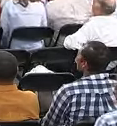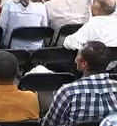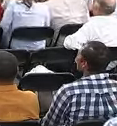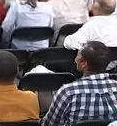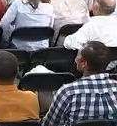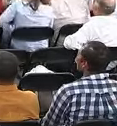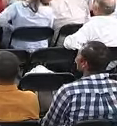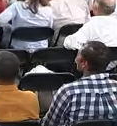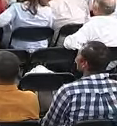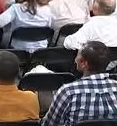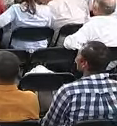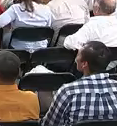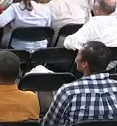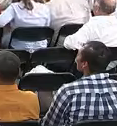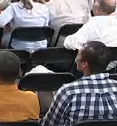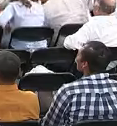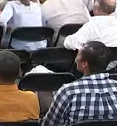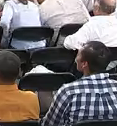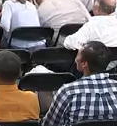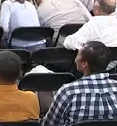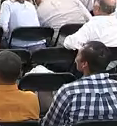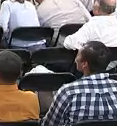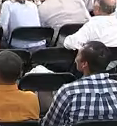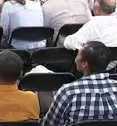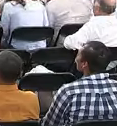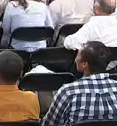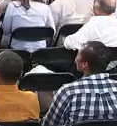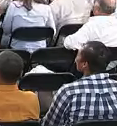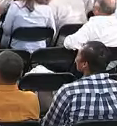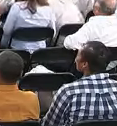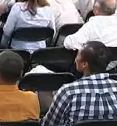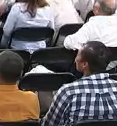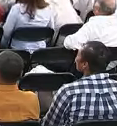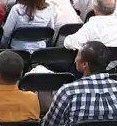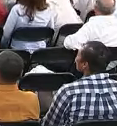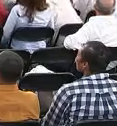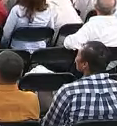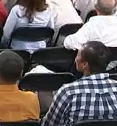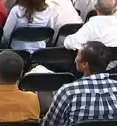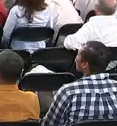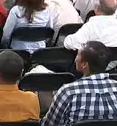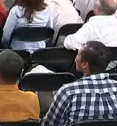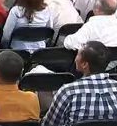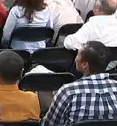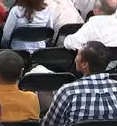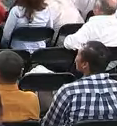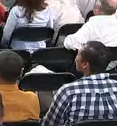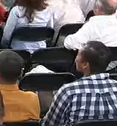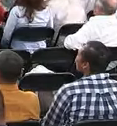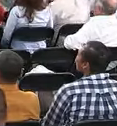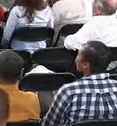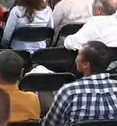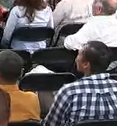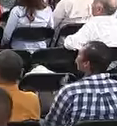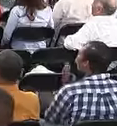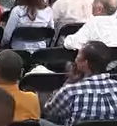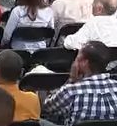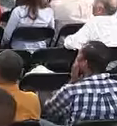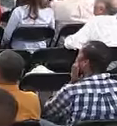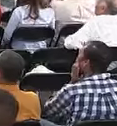Procedemos con el mensaje de la presidenta electa de los Estados Unidos Mexicanos, doctora